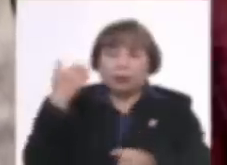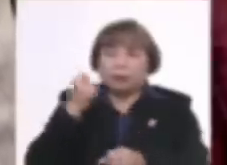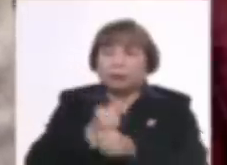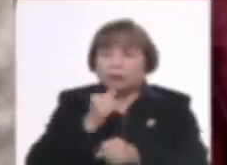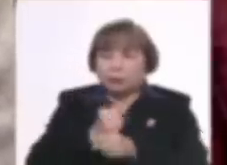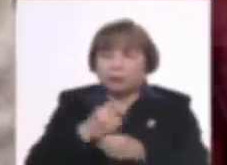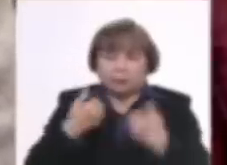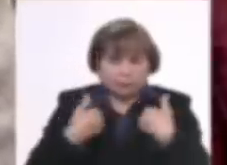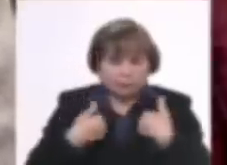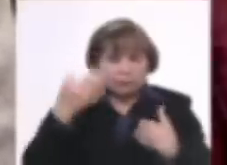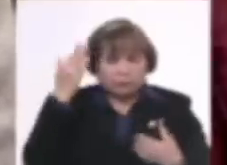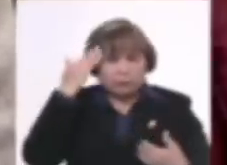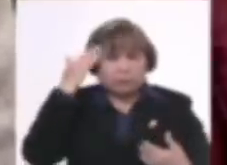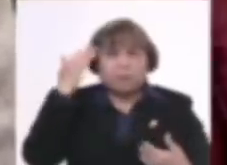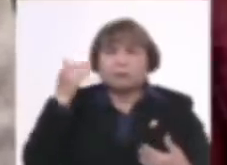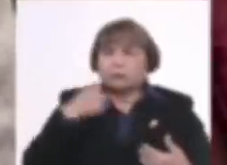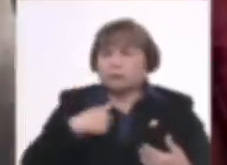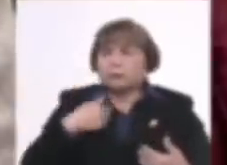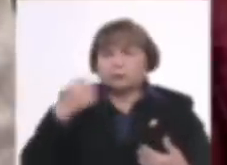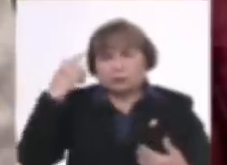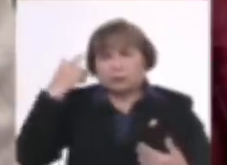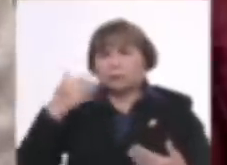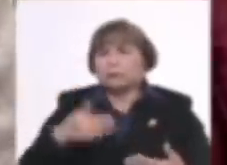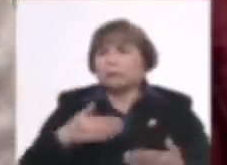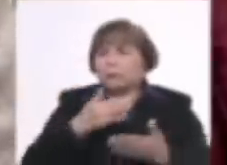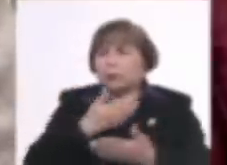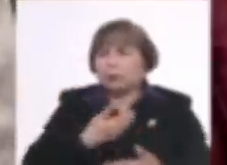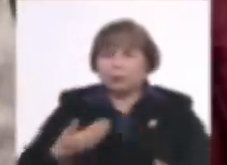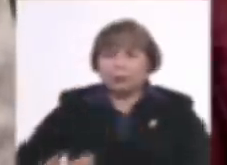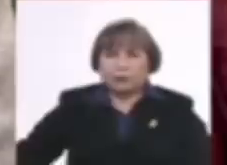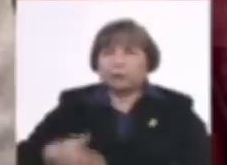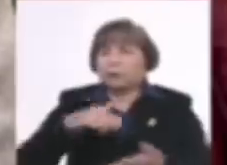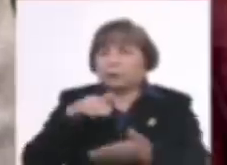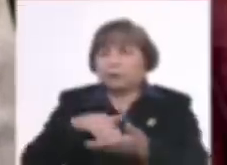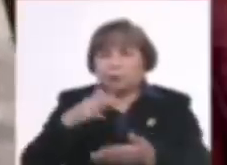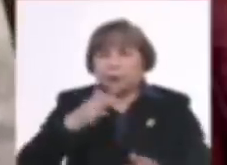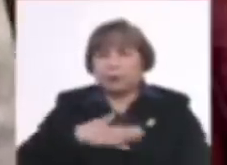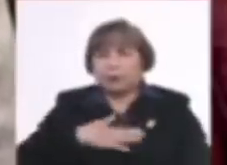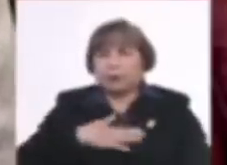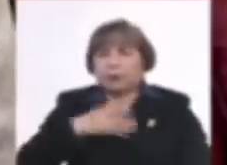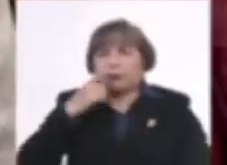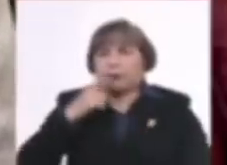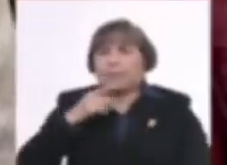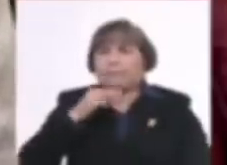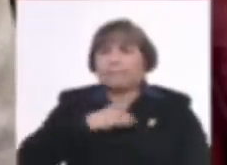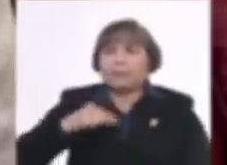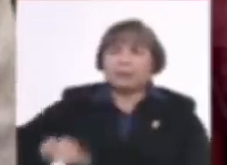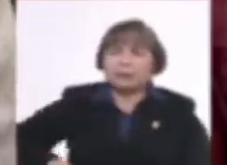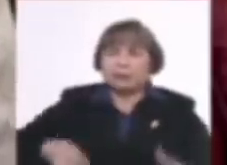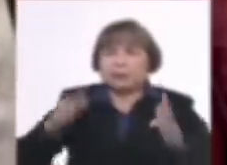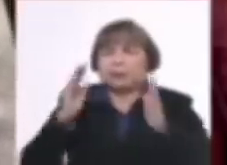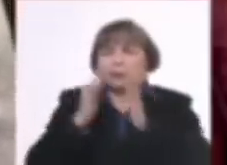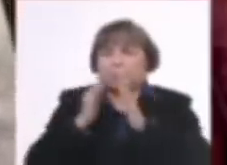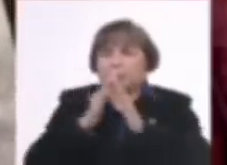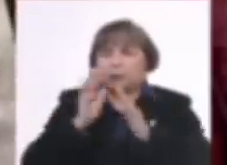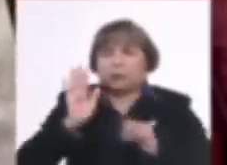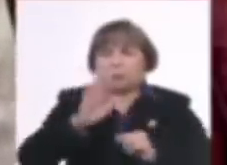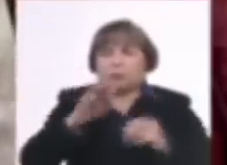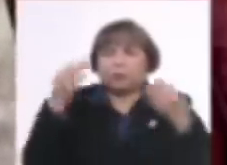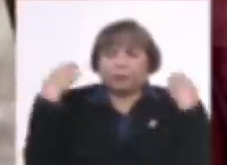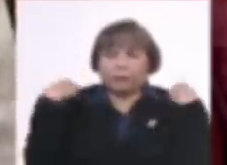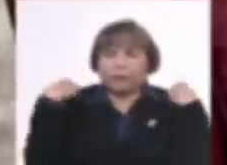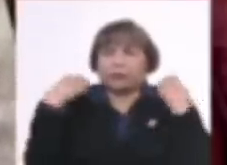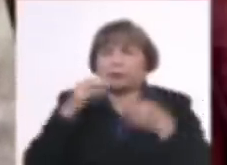anteriormente, tenía conocimiento de eso, que el gobierno central para mí era el Ministerio de Vivienda y su